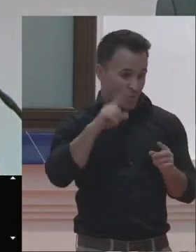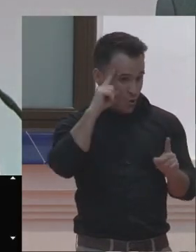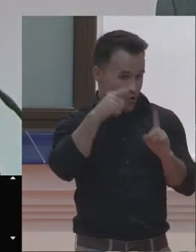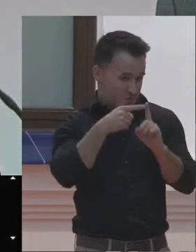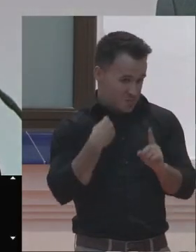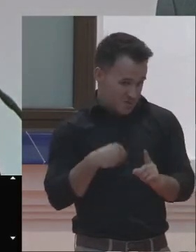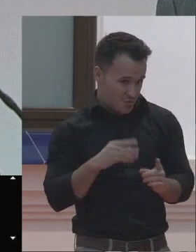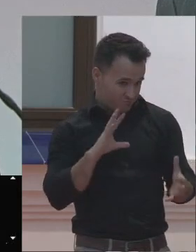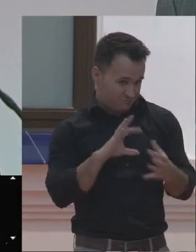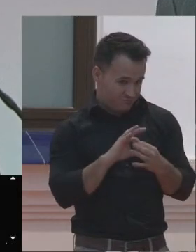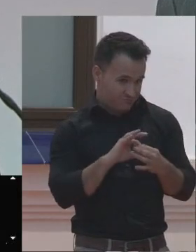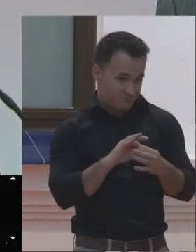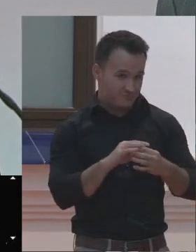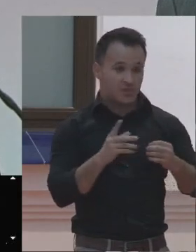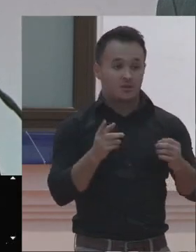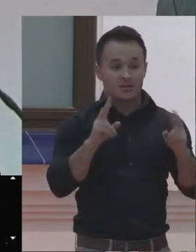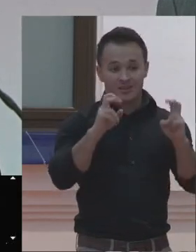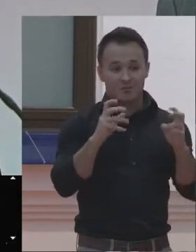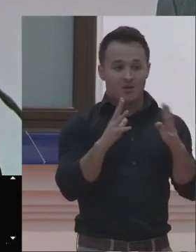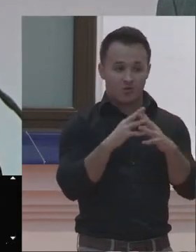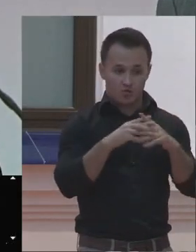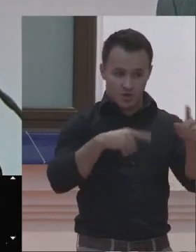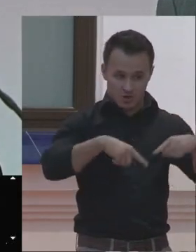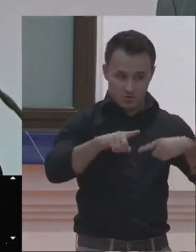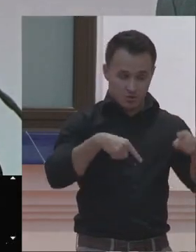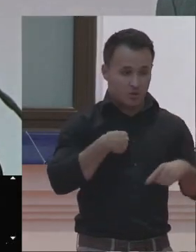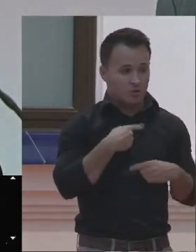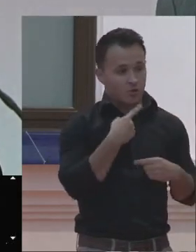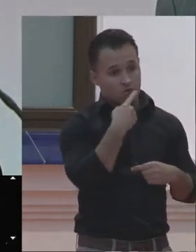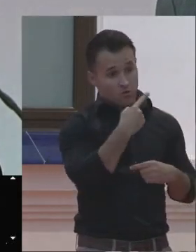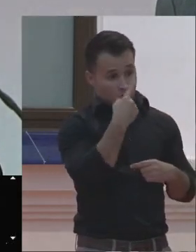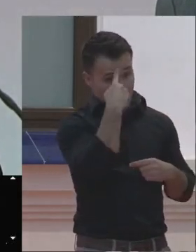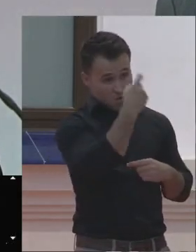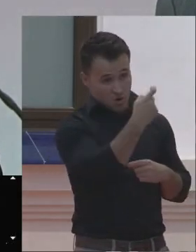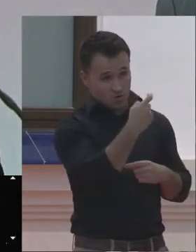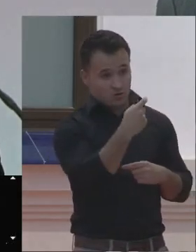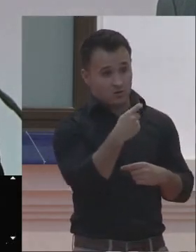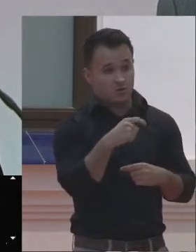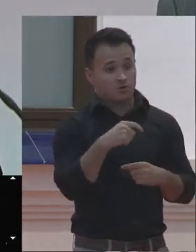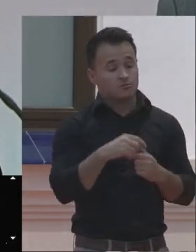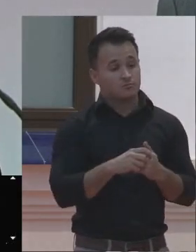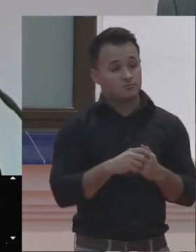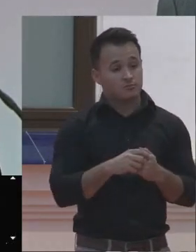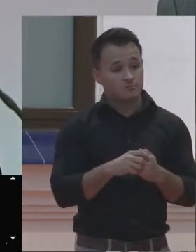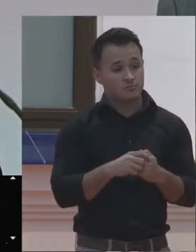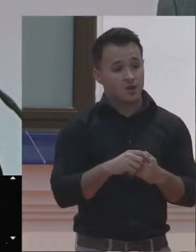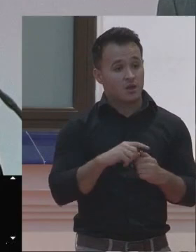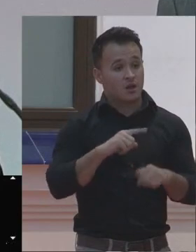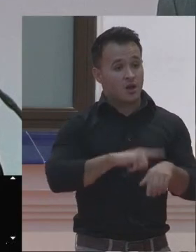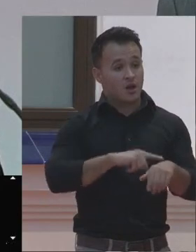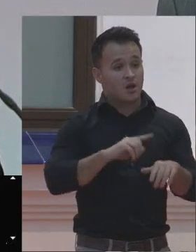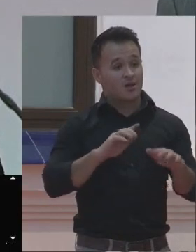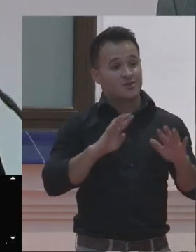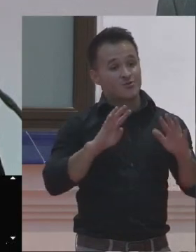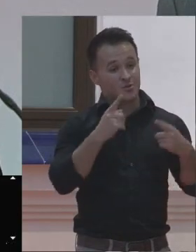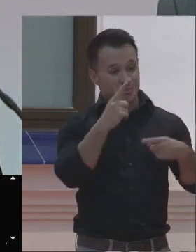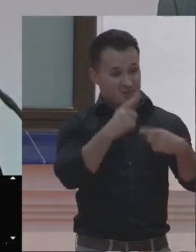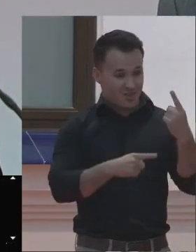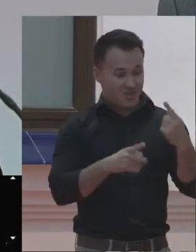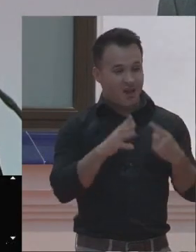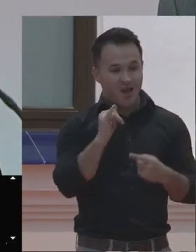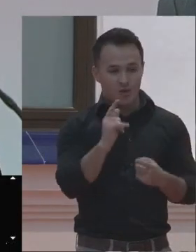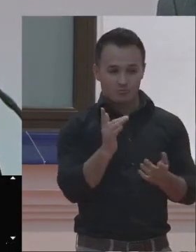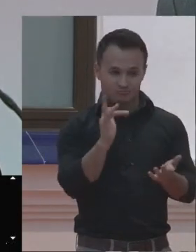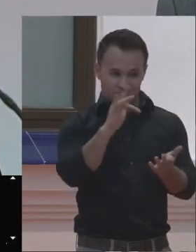esta mesa de grandes infraestructuras de transporte. Y os recuerdo a todos que hoy a las 21 horas tendrá lugar la gala benéfica, que